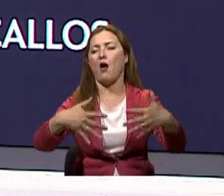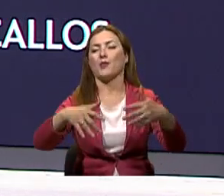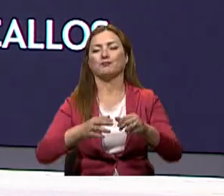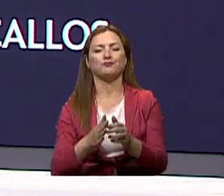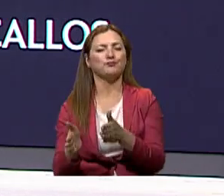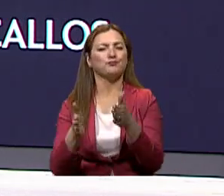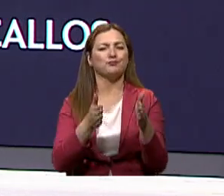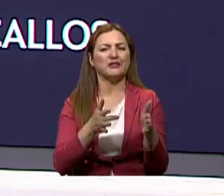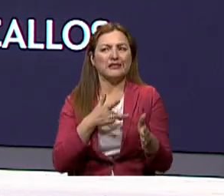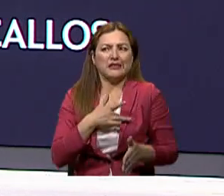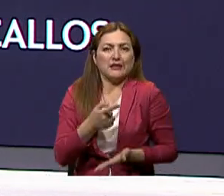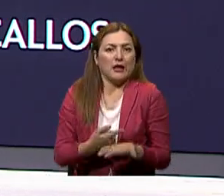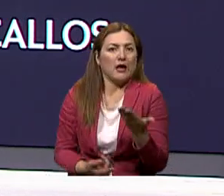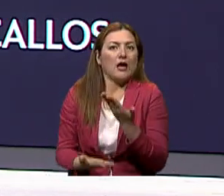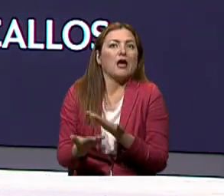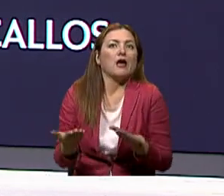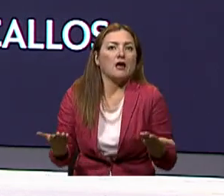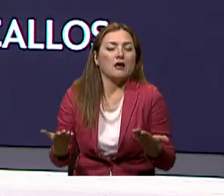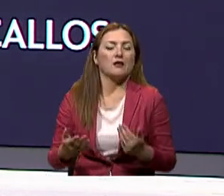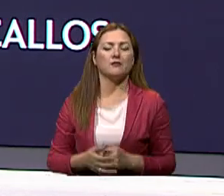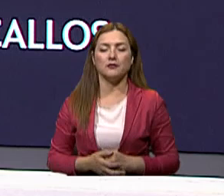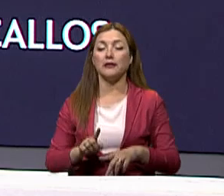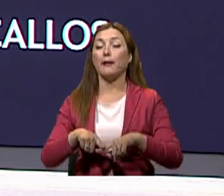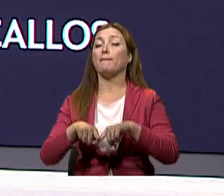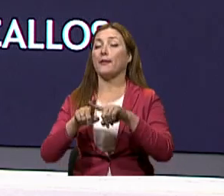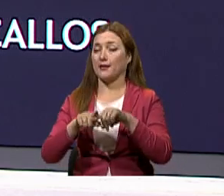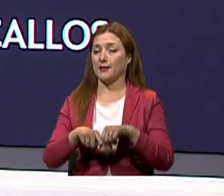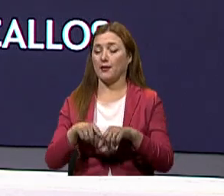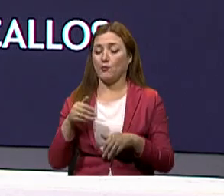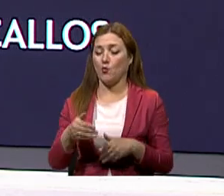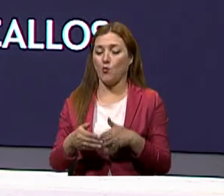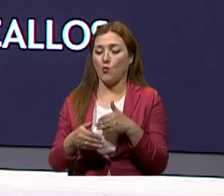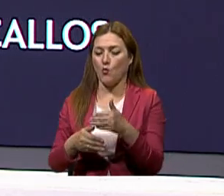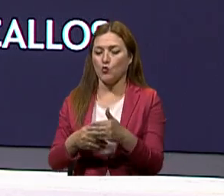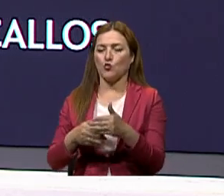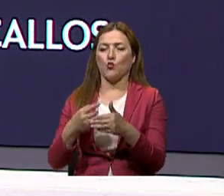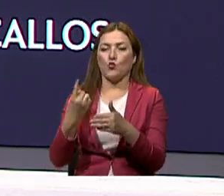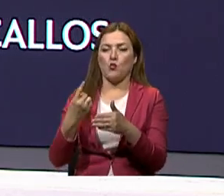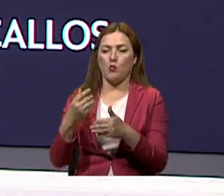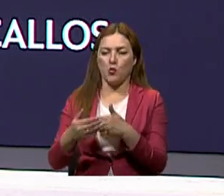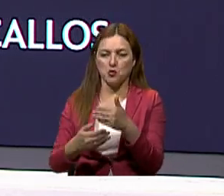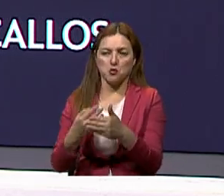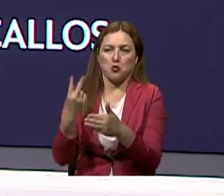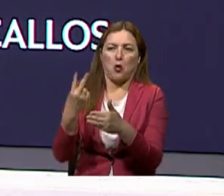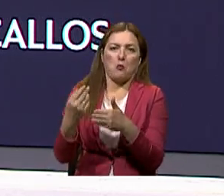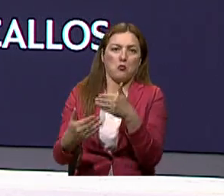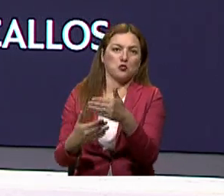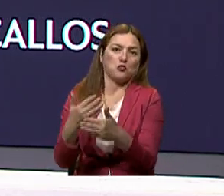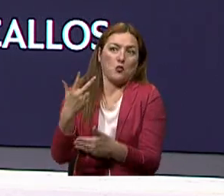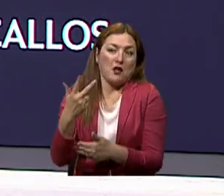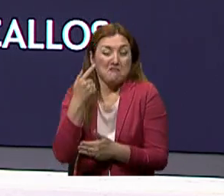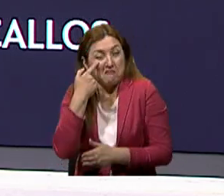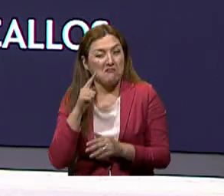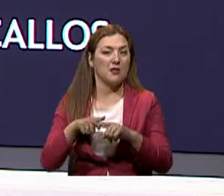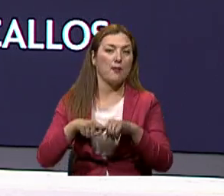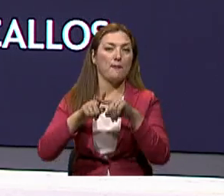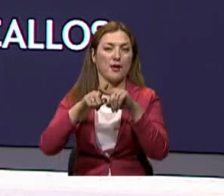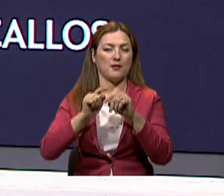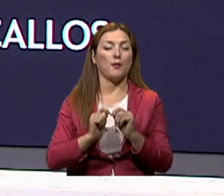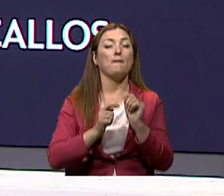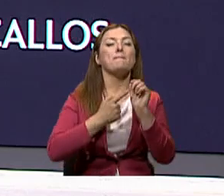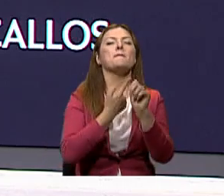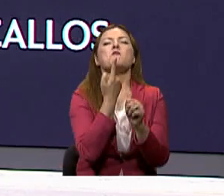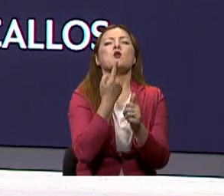los síntomas? Este pie diabético varía dependiendo de la etapa, pero usualmente iniciamos con una disminución en la